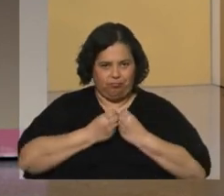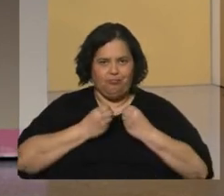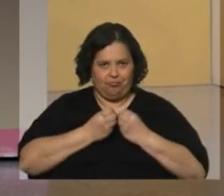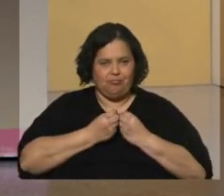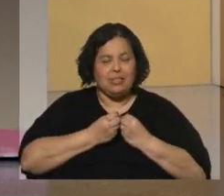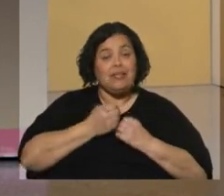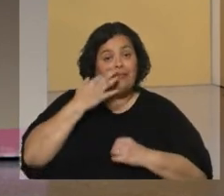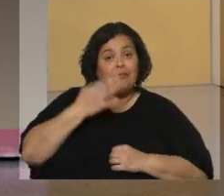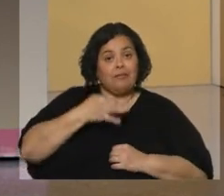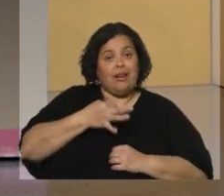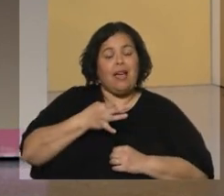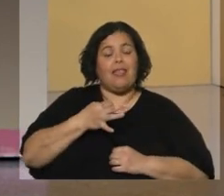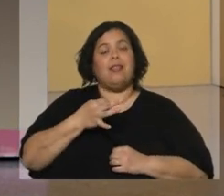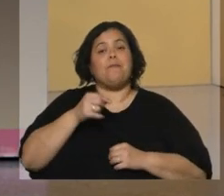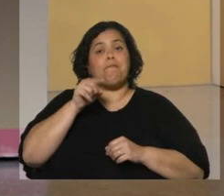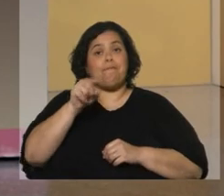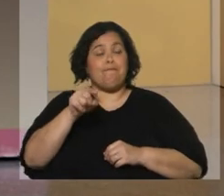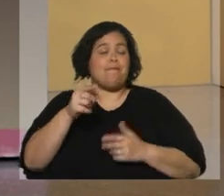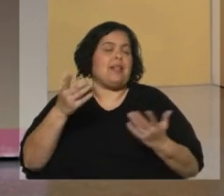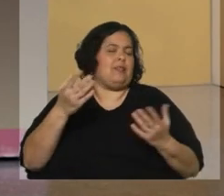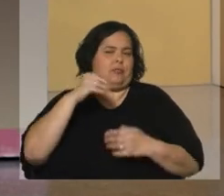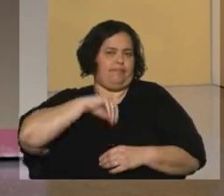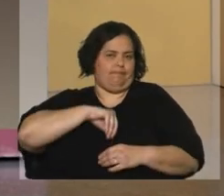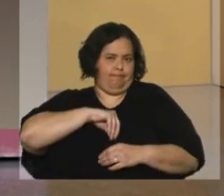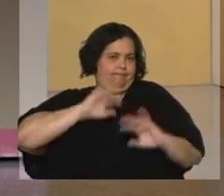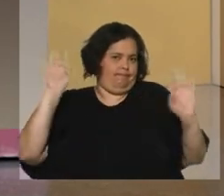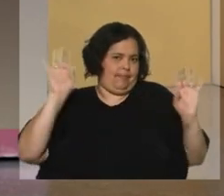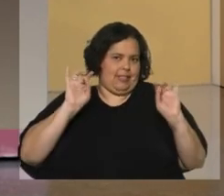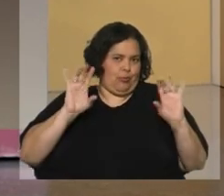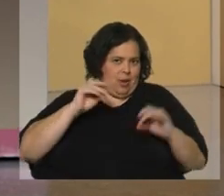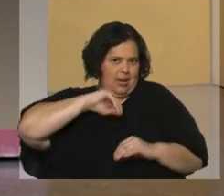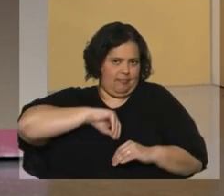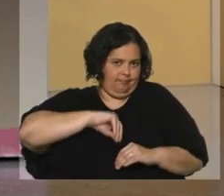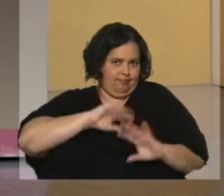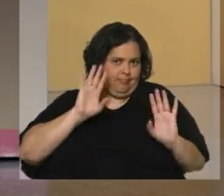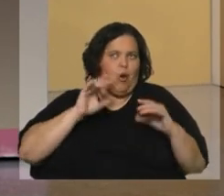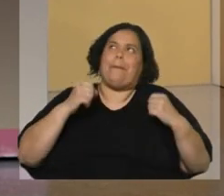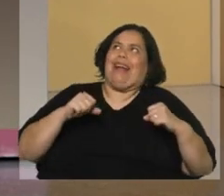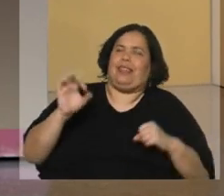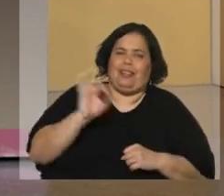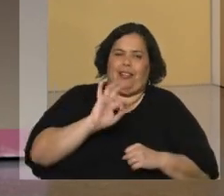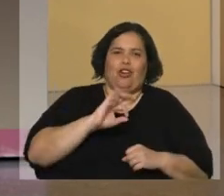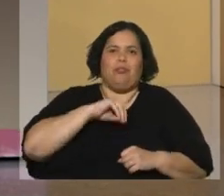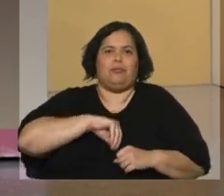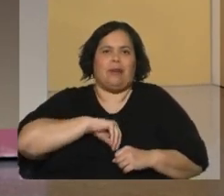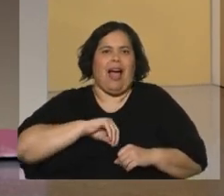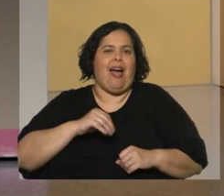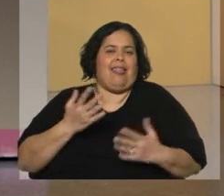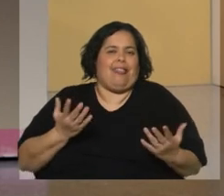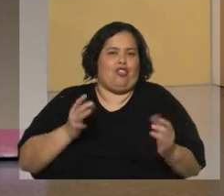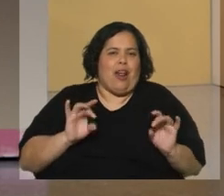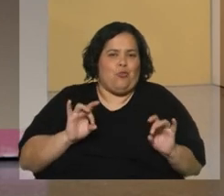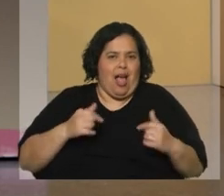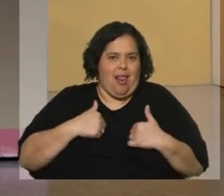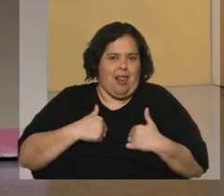esa es una es algo que te lo tengo de mí o no No es algo que lo practico lo ensayo o o